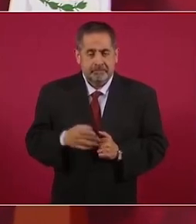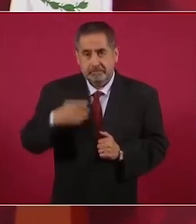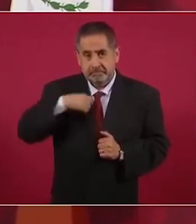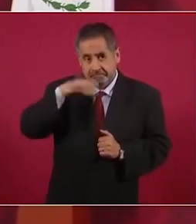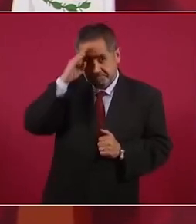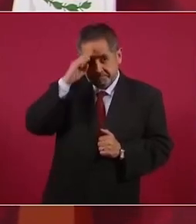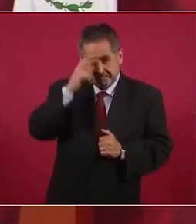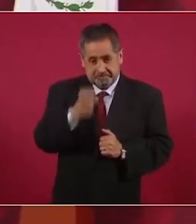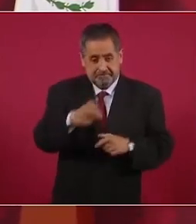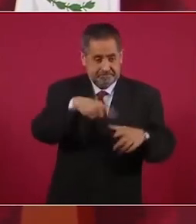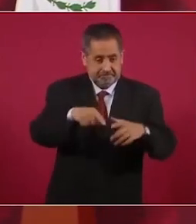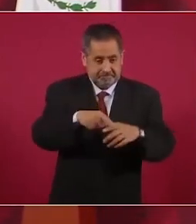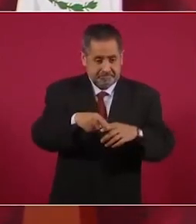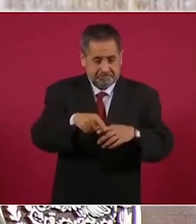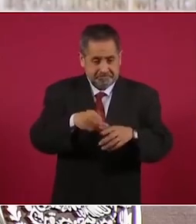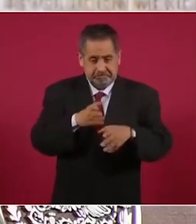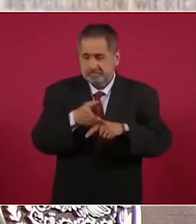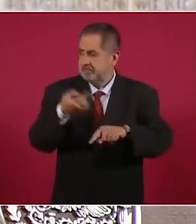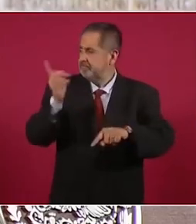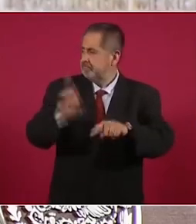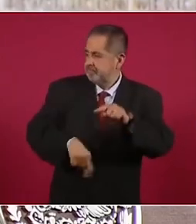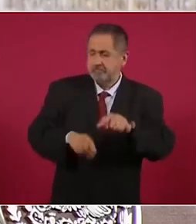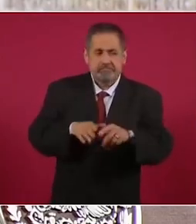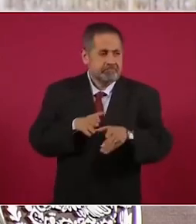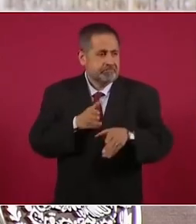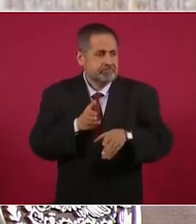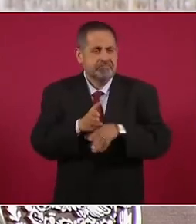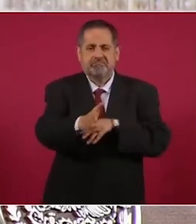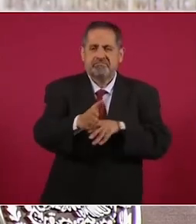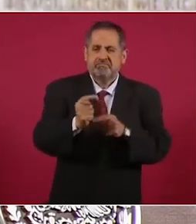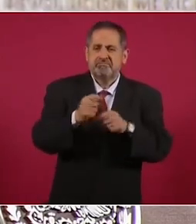considerada de que se va a pasar por la cueva.